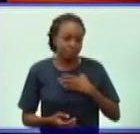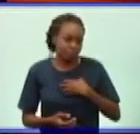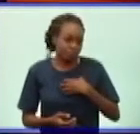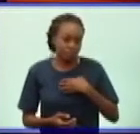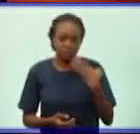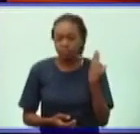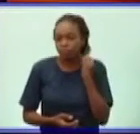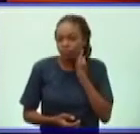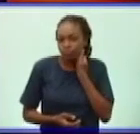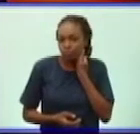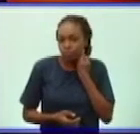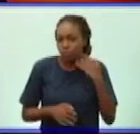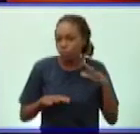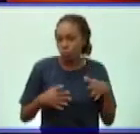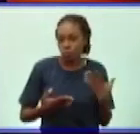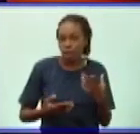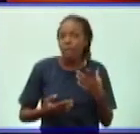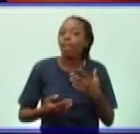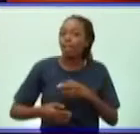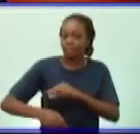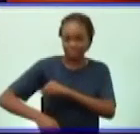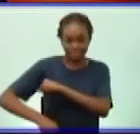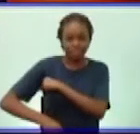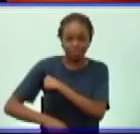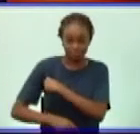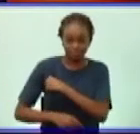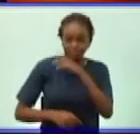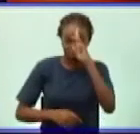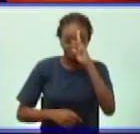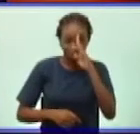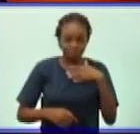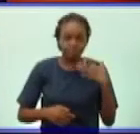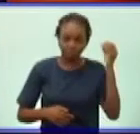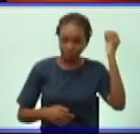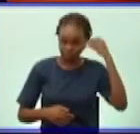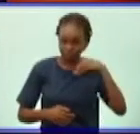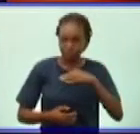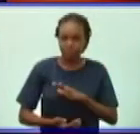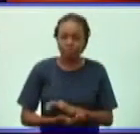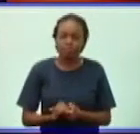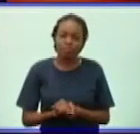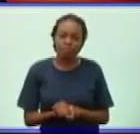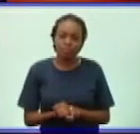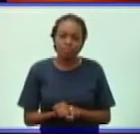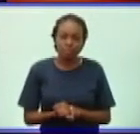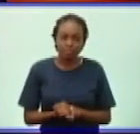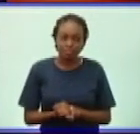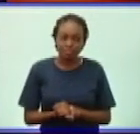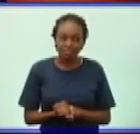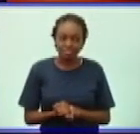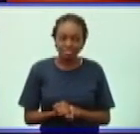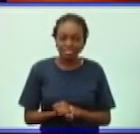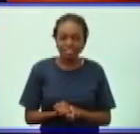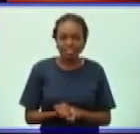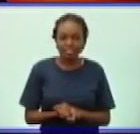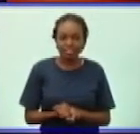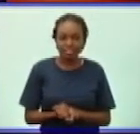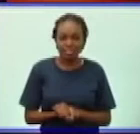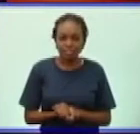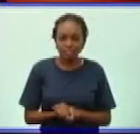que el termómetro clínico. Por lo tanto, para las mediciones es necesario seleccionar adecuadamente el